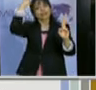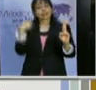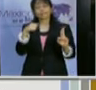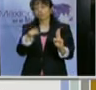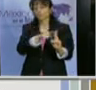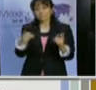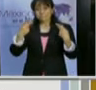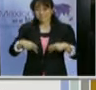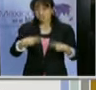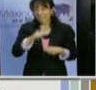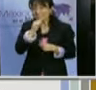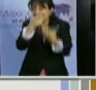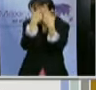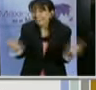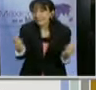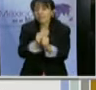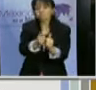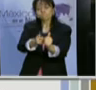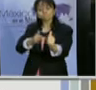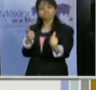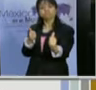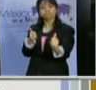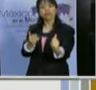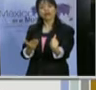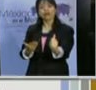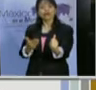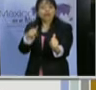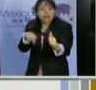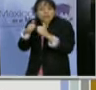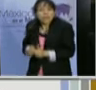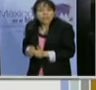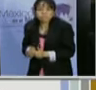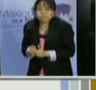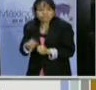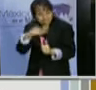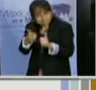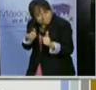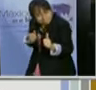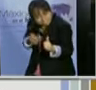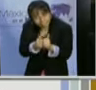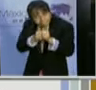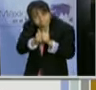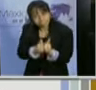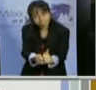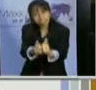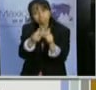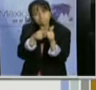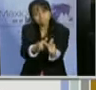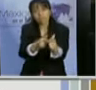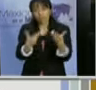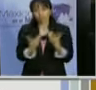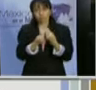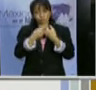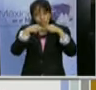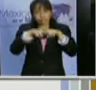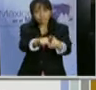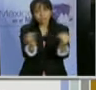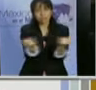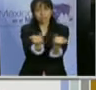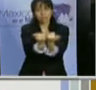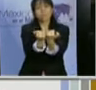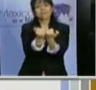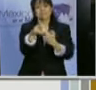civil, este trabajo es incompleto. Los objetivos de desarrollo sustentable tienen que estar vigentes y tener